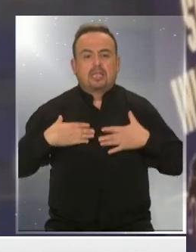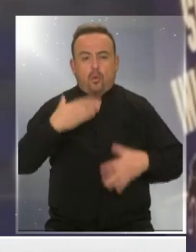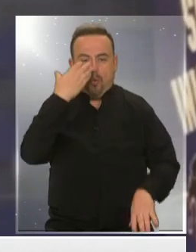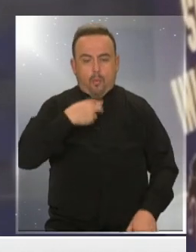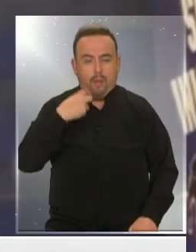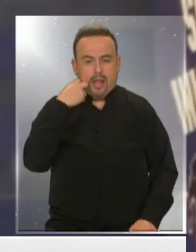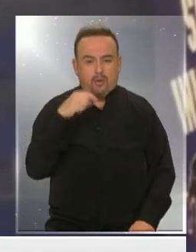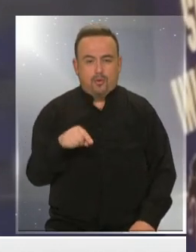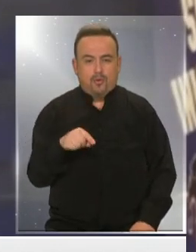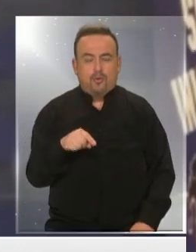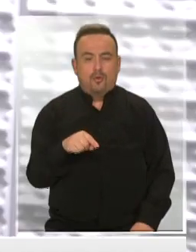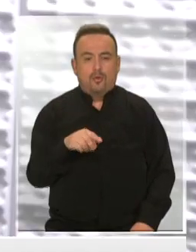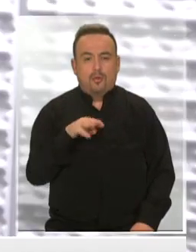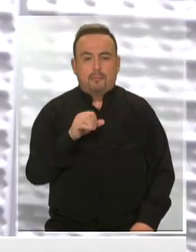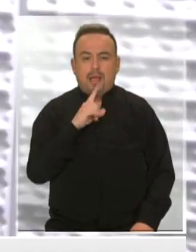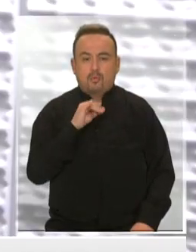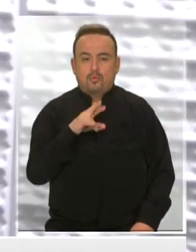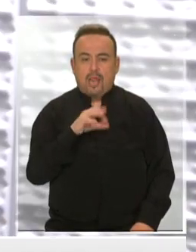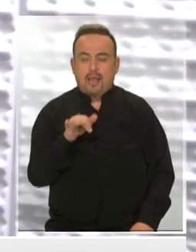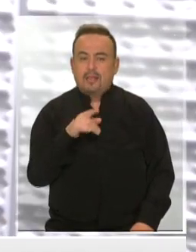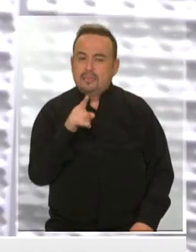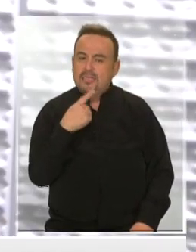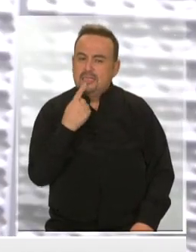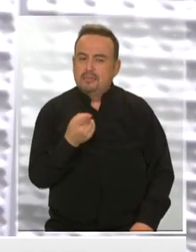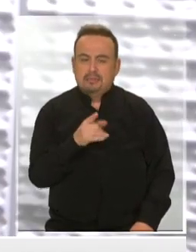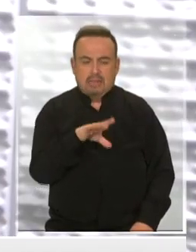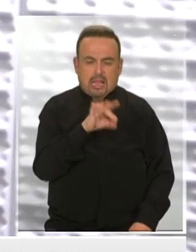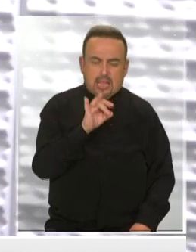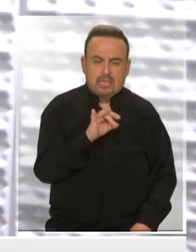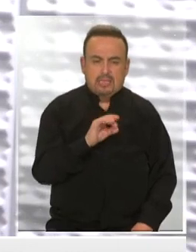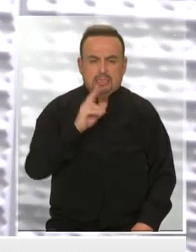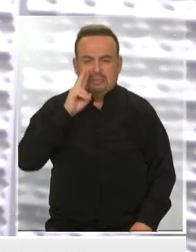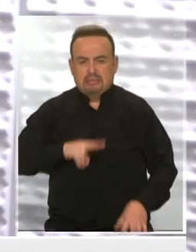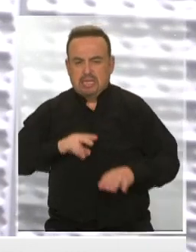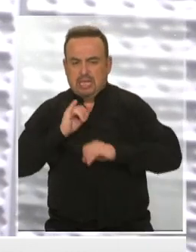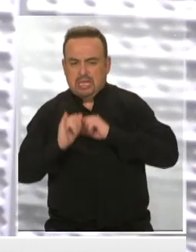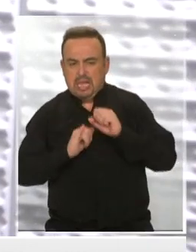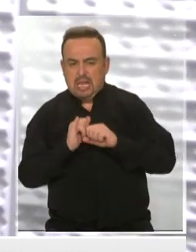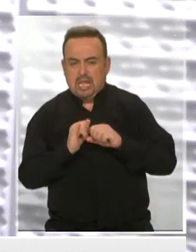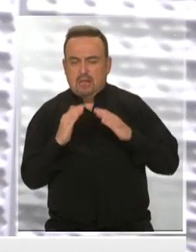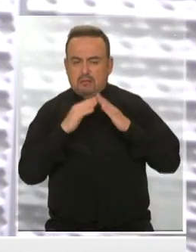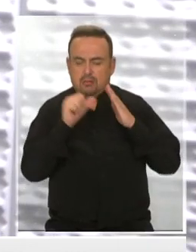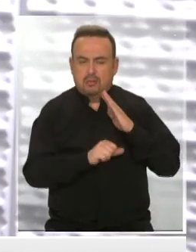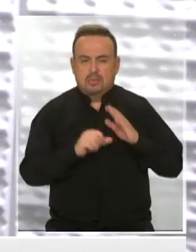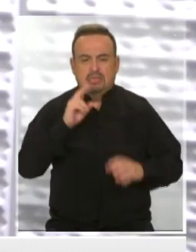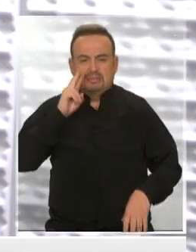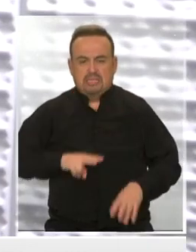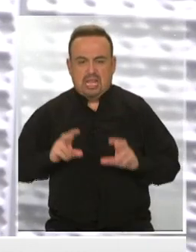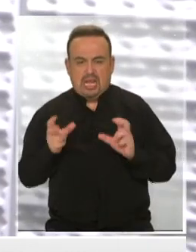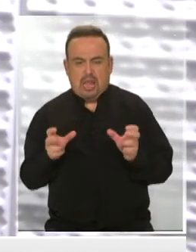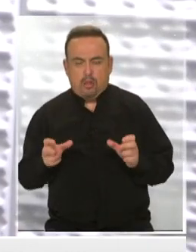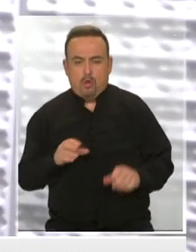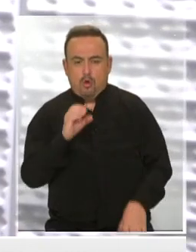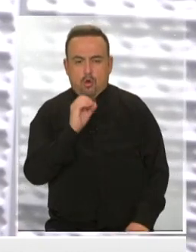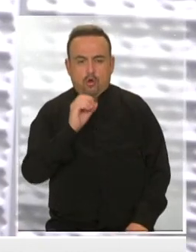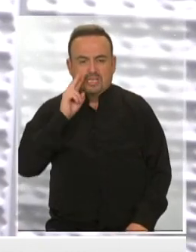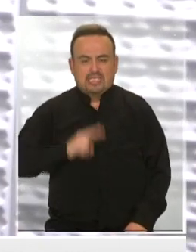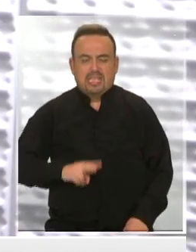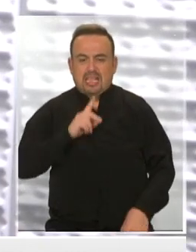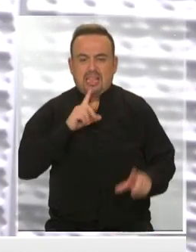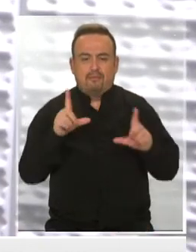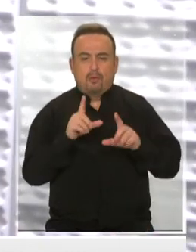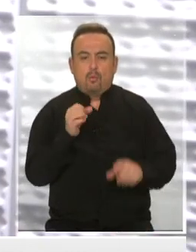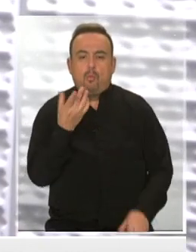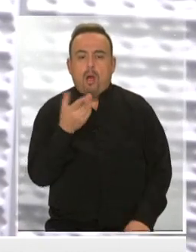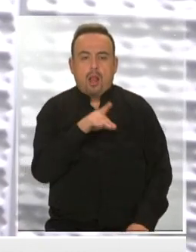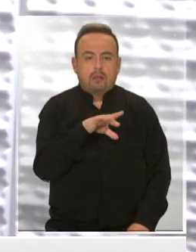de Maturana. Si tuvieras que decidir sin internet en cuarentena, sin radio en cuarentena o sin televisión en